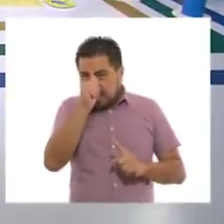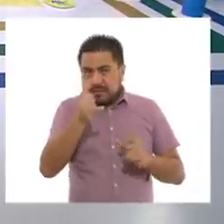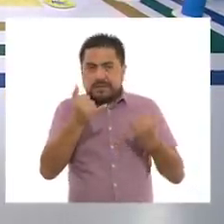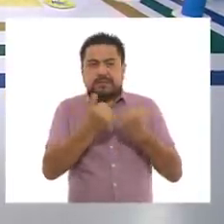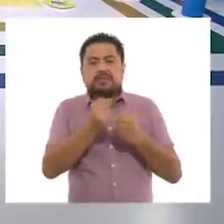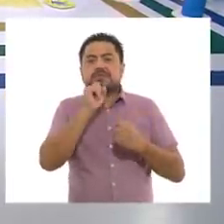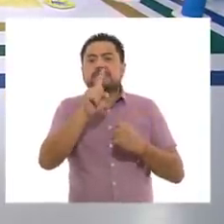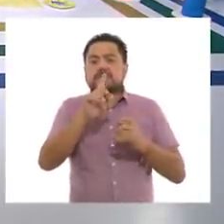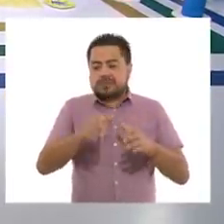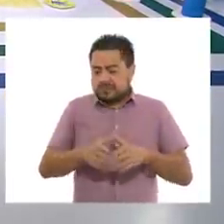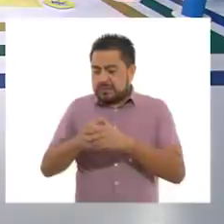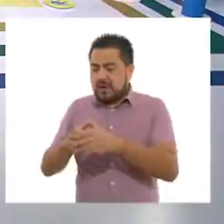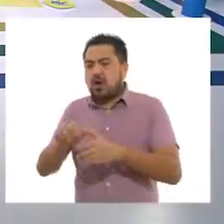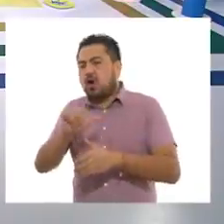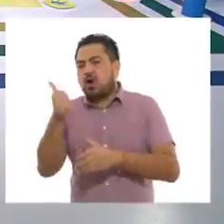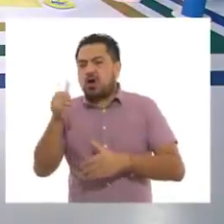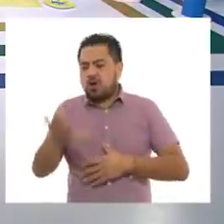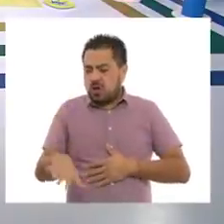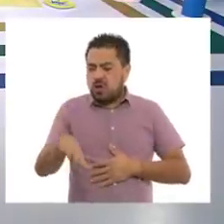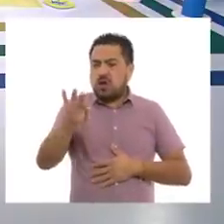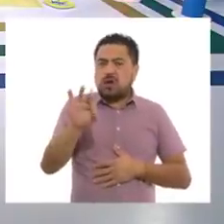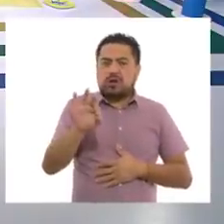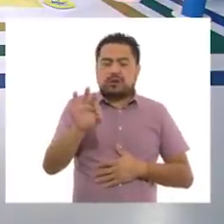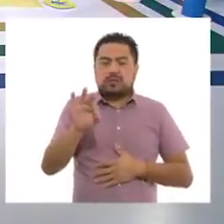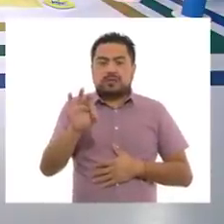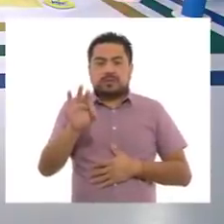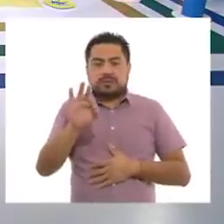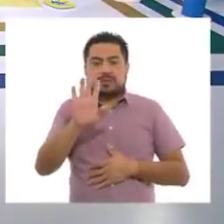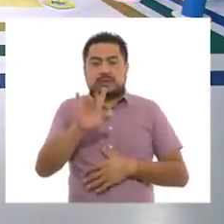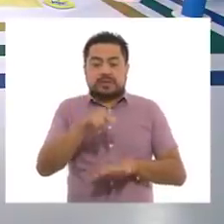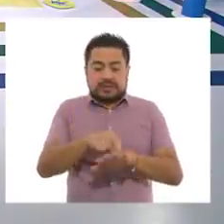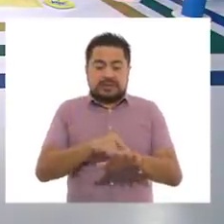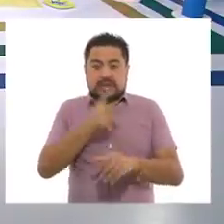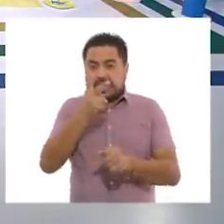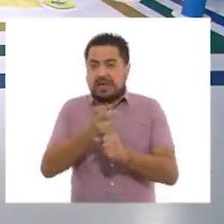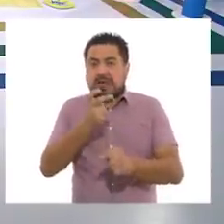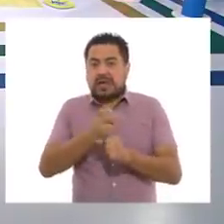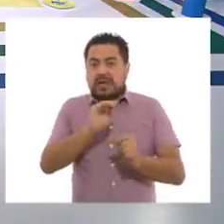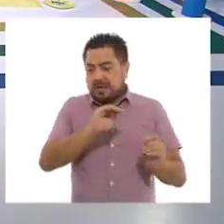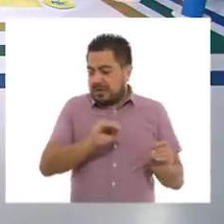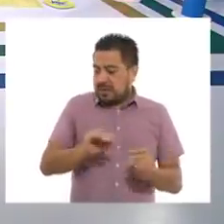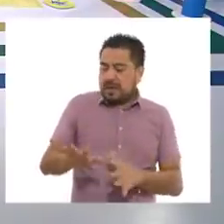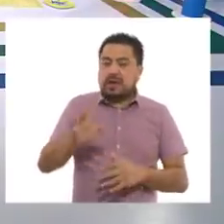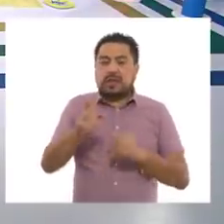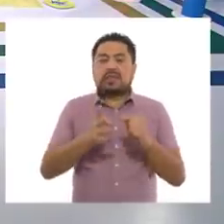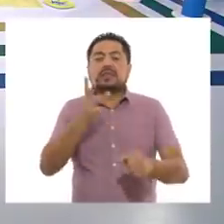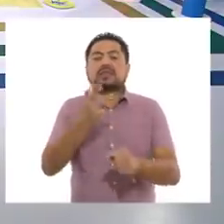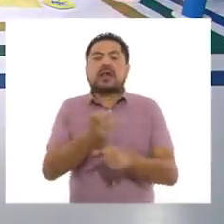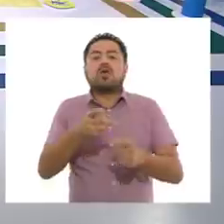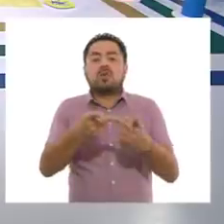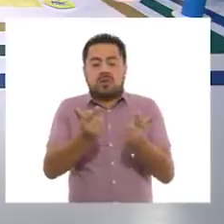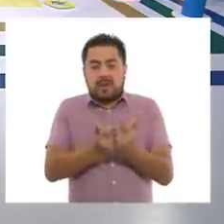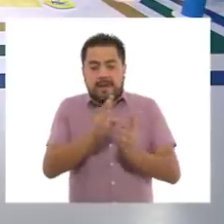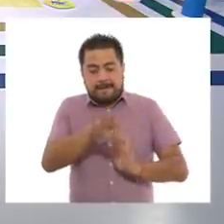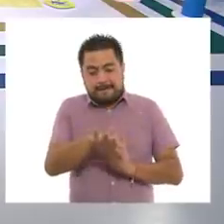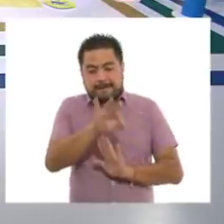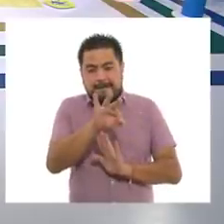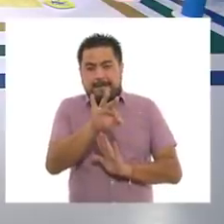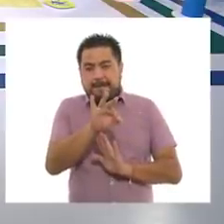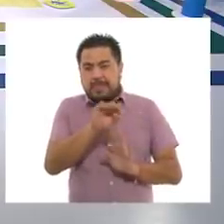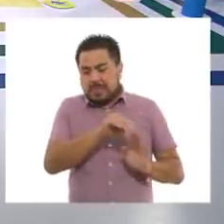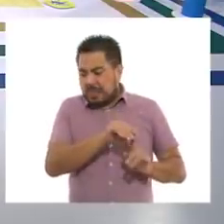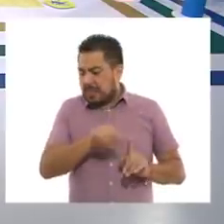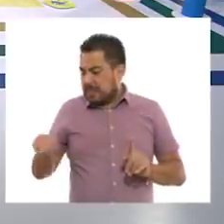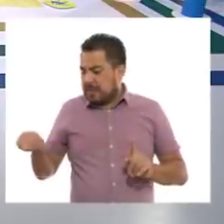Te dejas ese, tomas otro. El segundo, el calcetín. Lo dejas. Vas por el tercero, que es el plato. Lo llevas